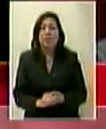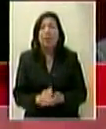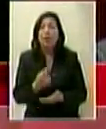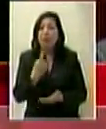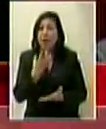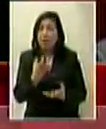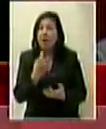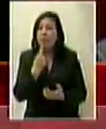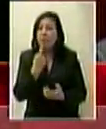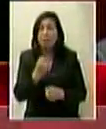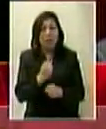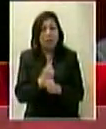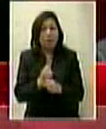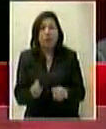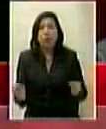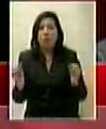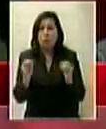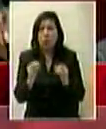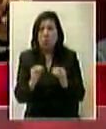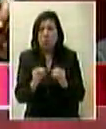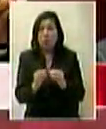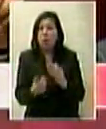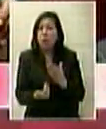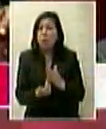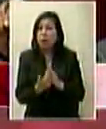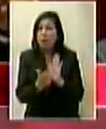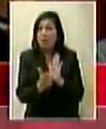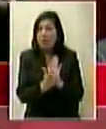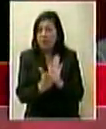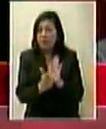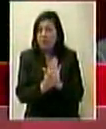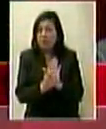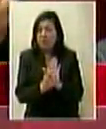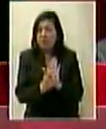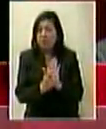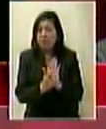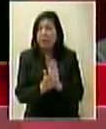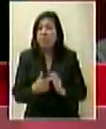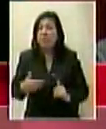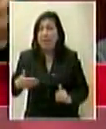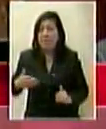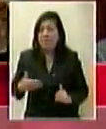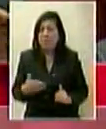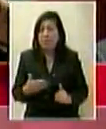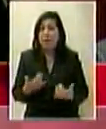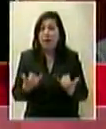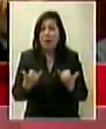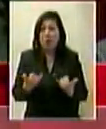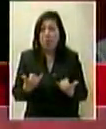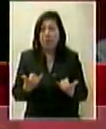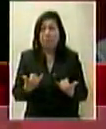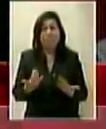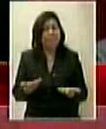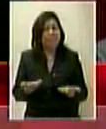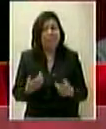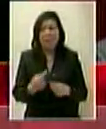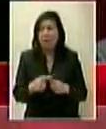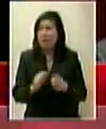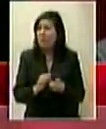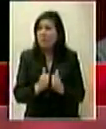los congresistas para trabajar juntos la nueva Ley General de Pesca. La actual ha sufrido